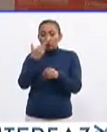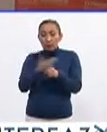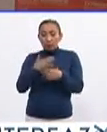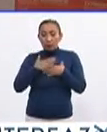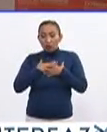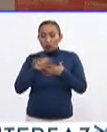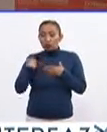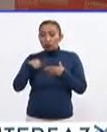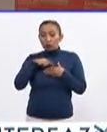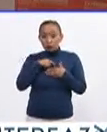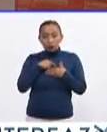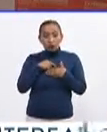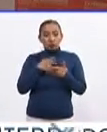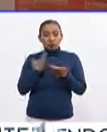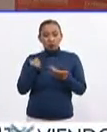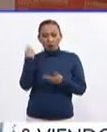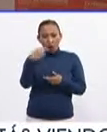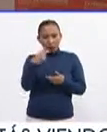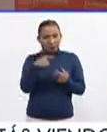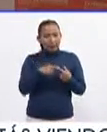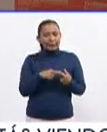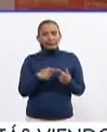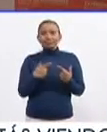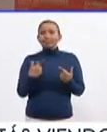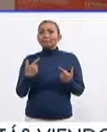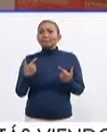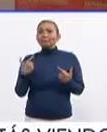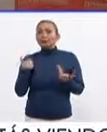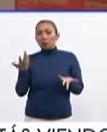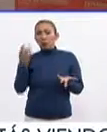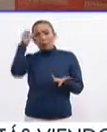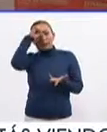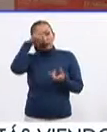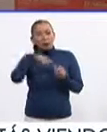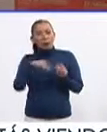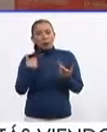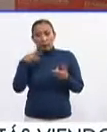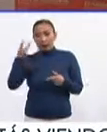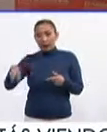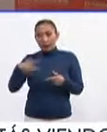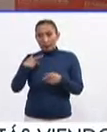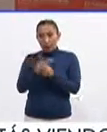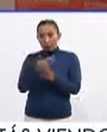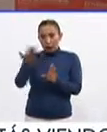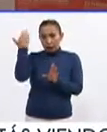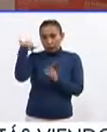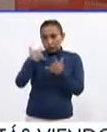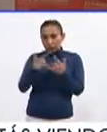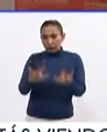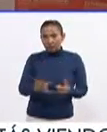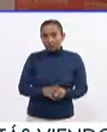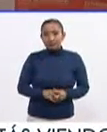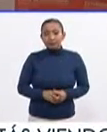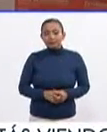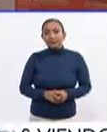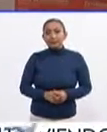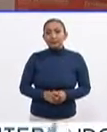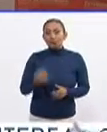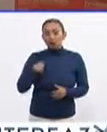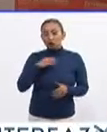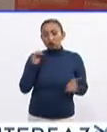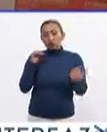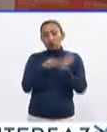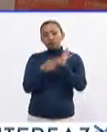porque estamos dando tanto nombres, tanto posturas, cosas que verdaderamente pasaron, las